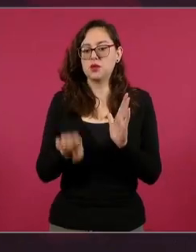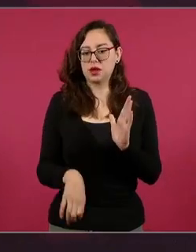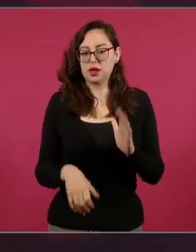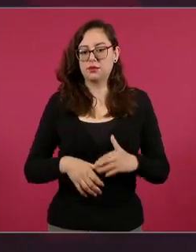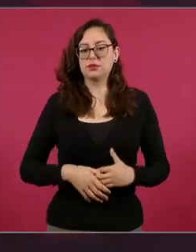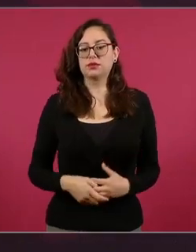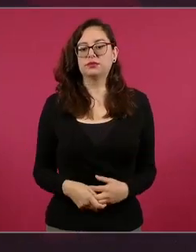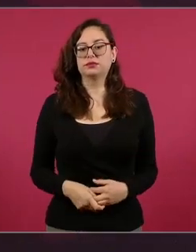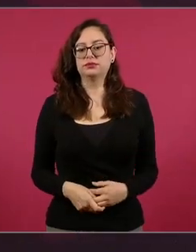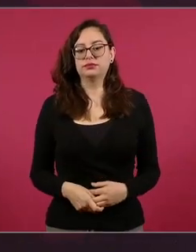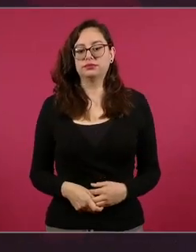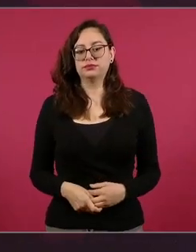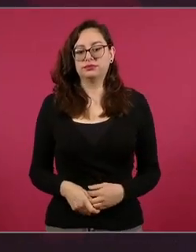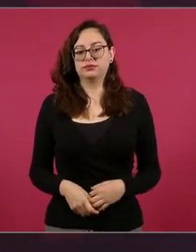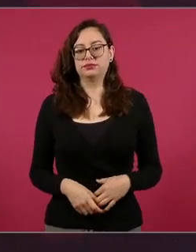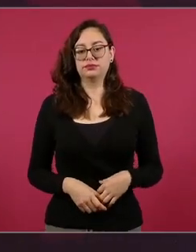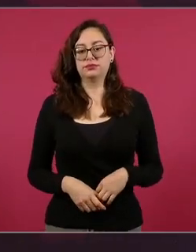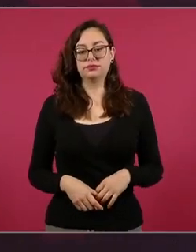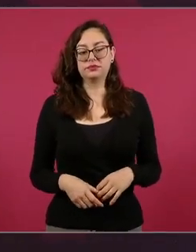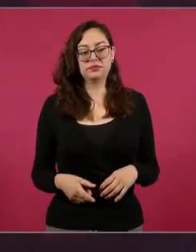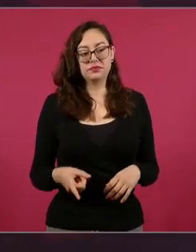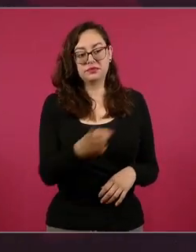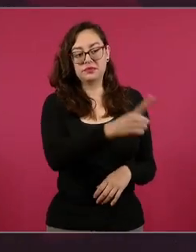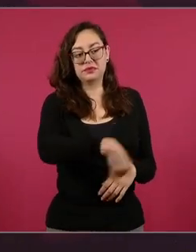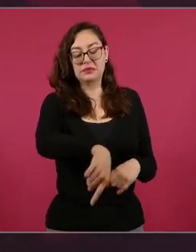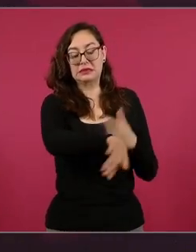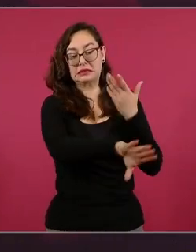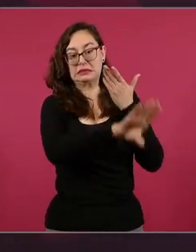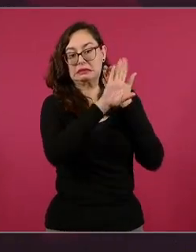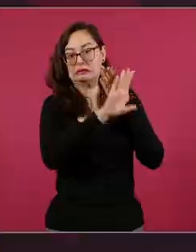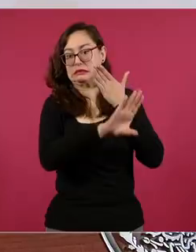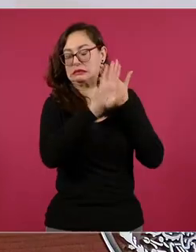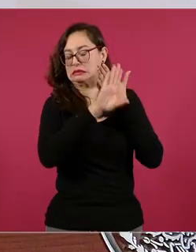nuestros adversarios y las organizaciones